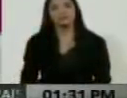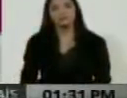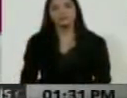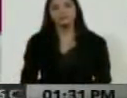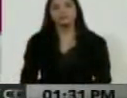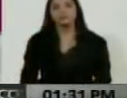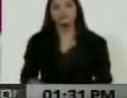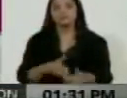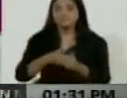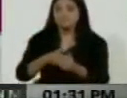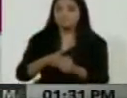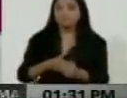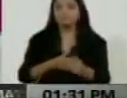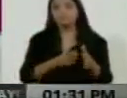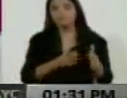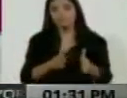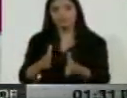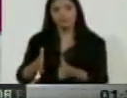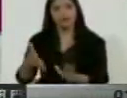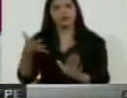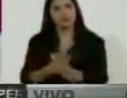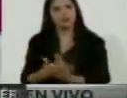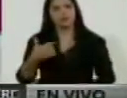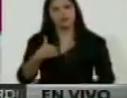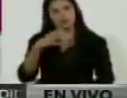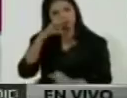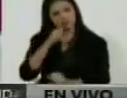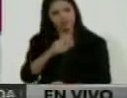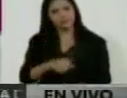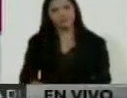llevar adelante lo que yo creo